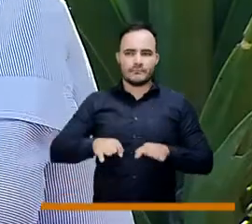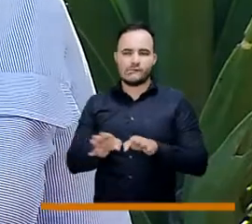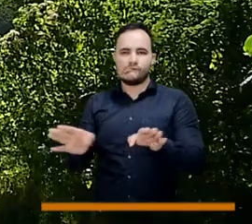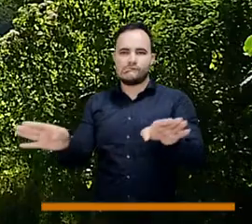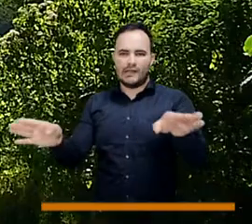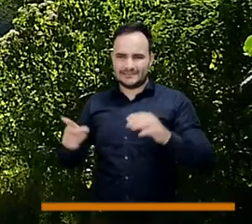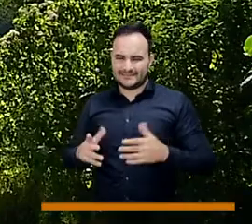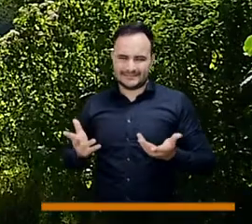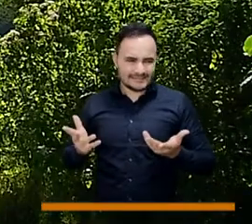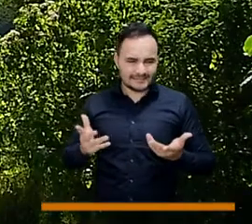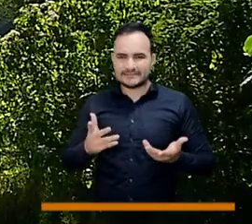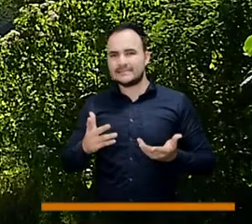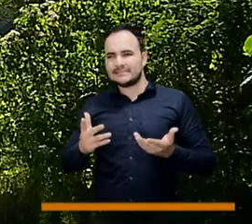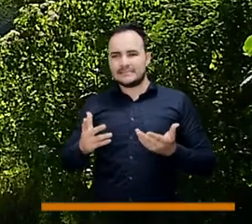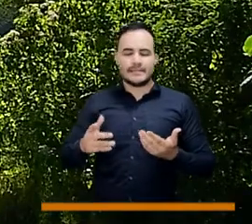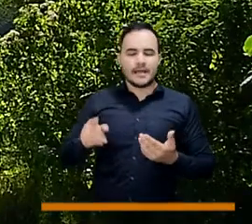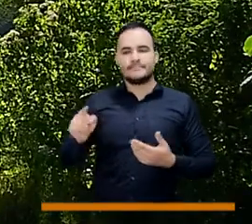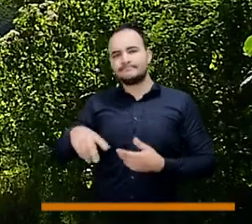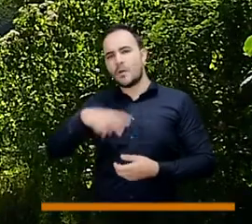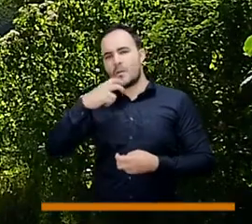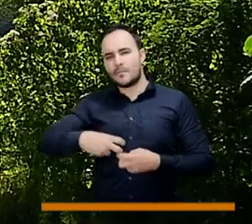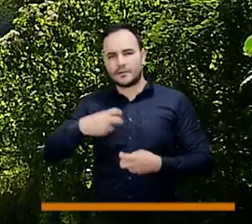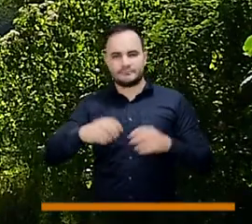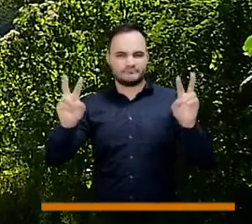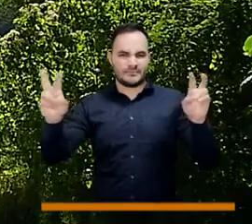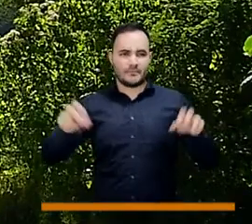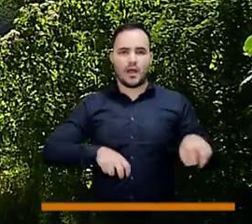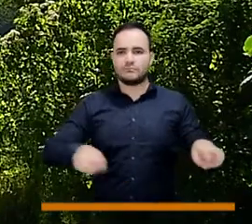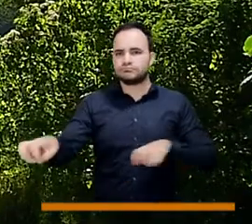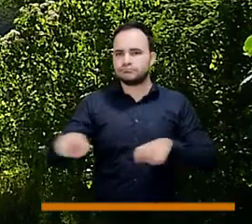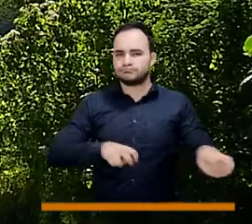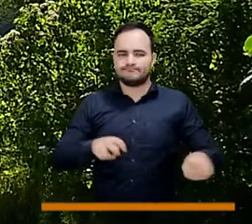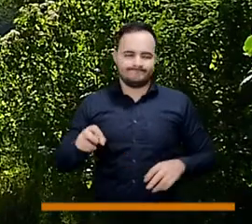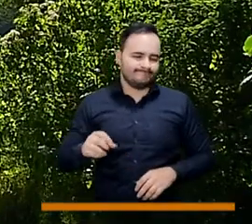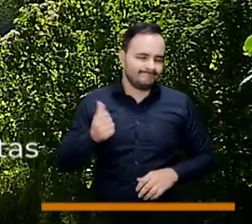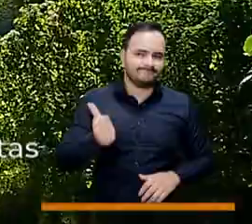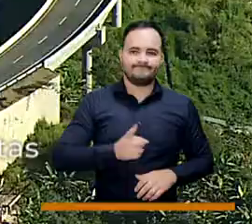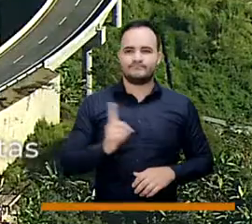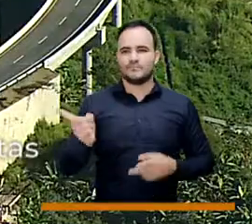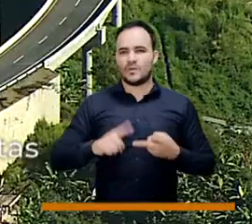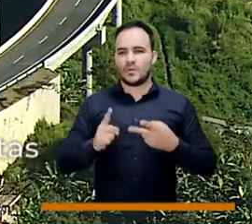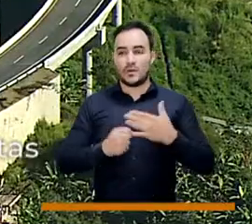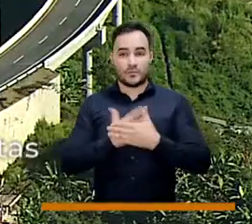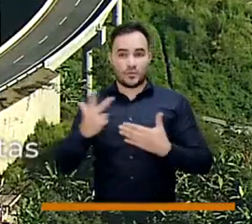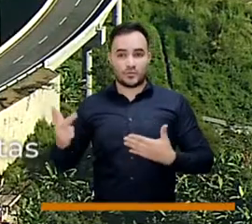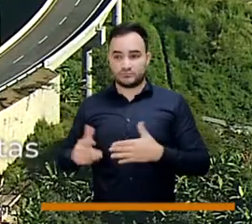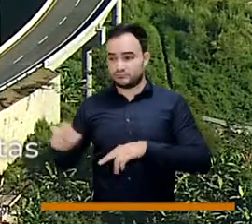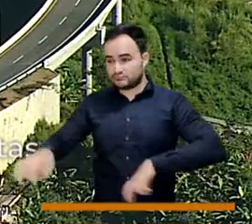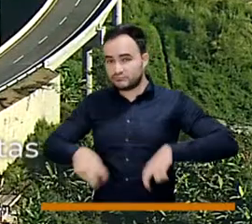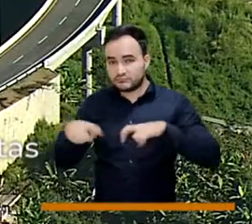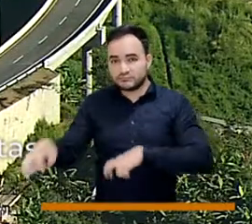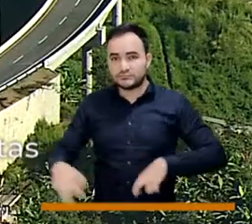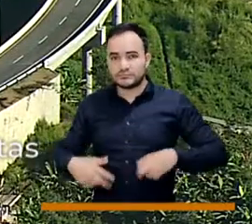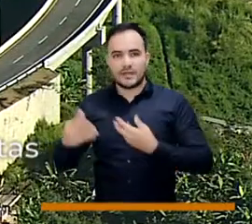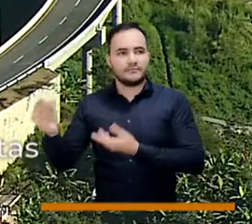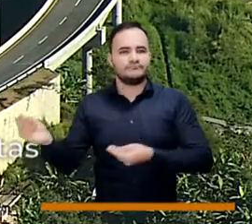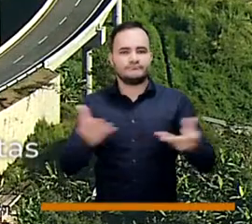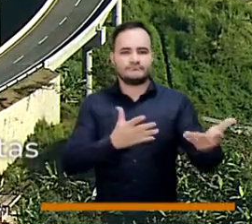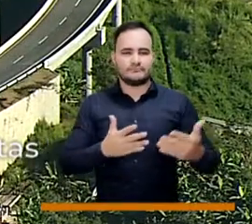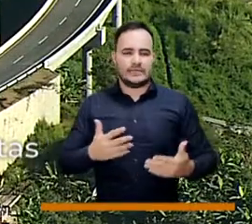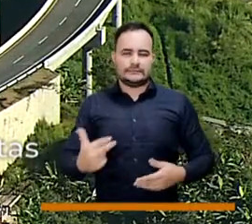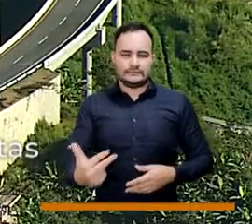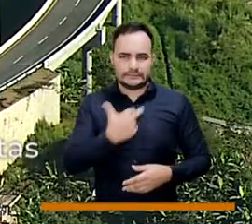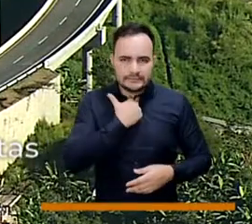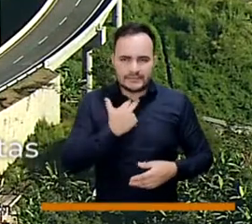Palmitas, y que esto dificulta el tema de la movilidad, el tema para sacar los productos agropecuarios.